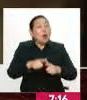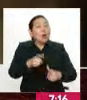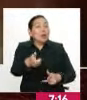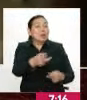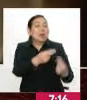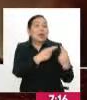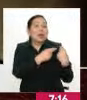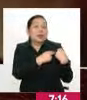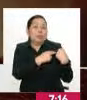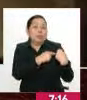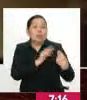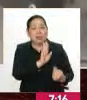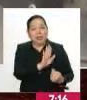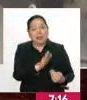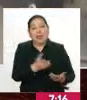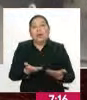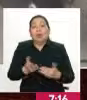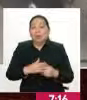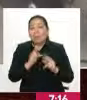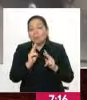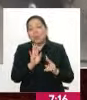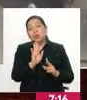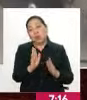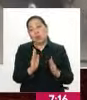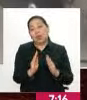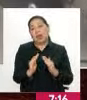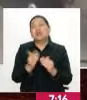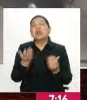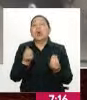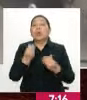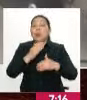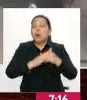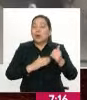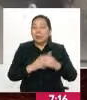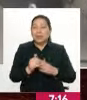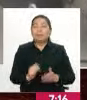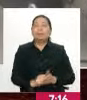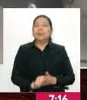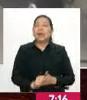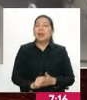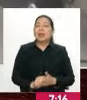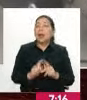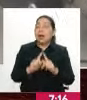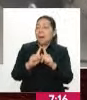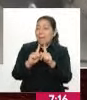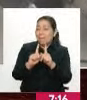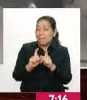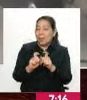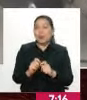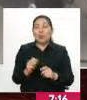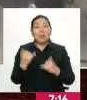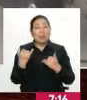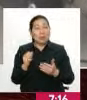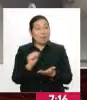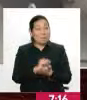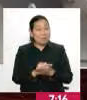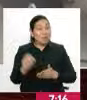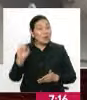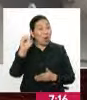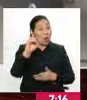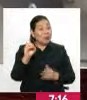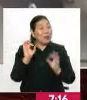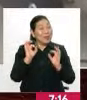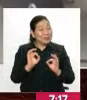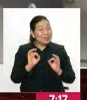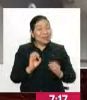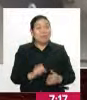son los que tienen que ver la parte de catastro. Correcto. Ingeniero, una última consulta, porque estamos en octubre, y usted sabe que los peruanos en